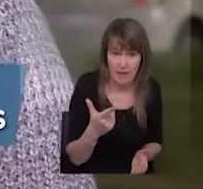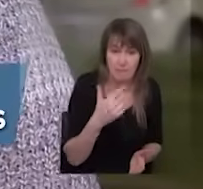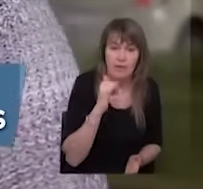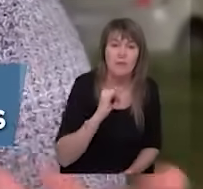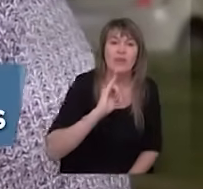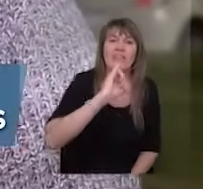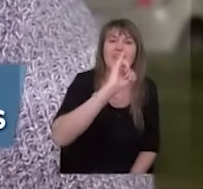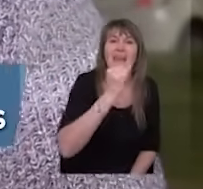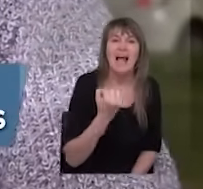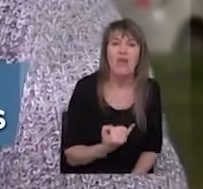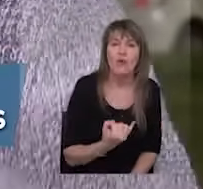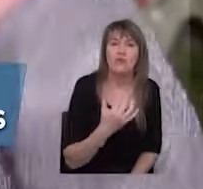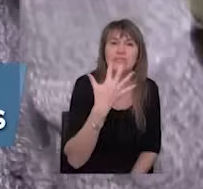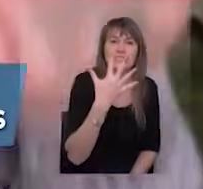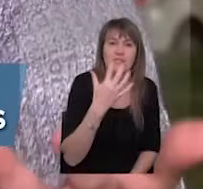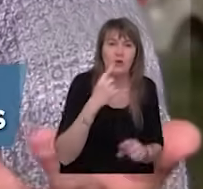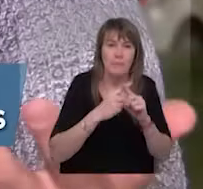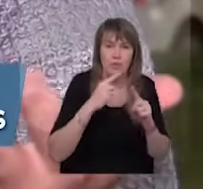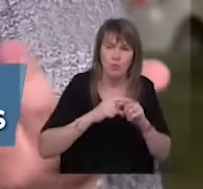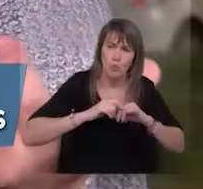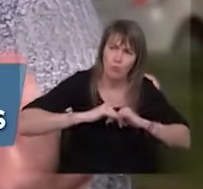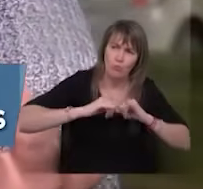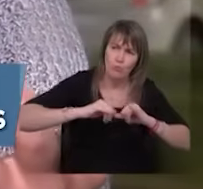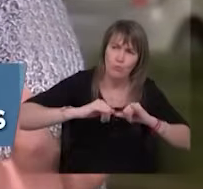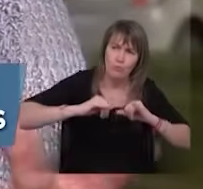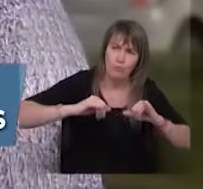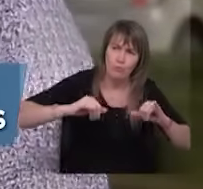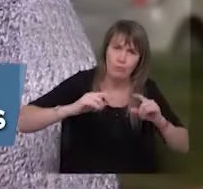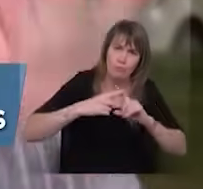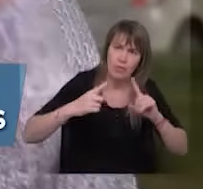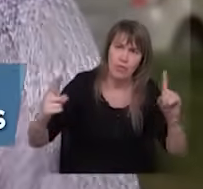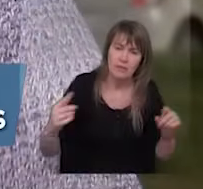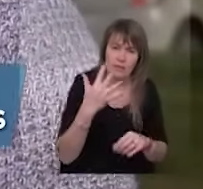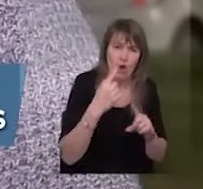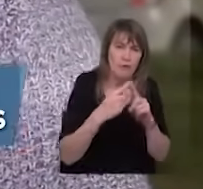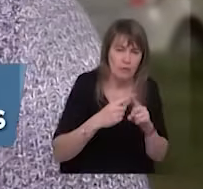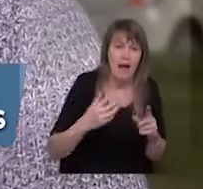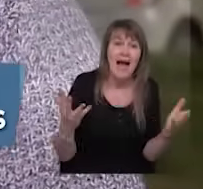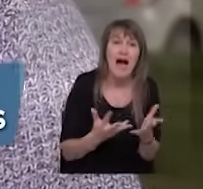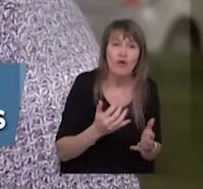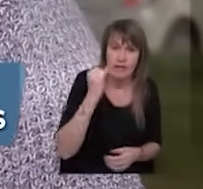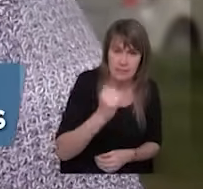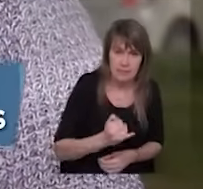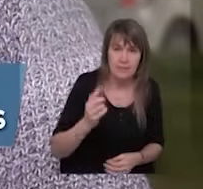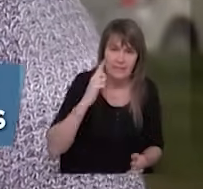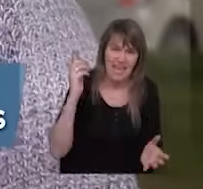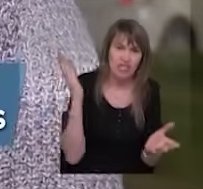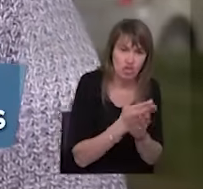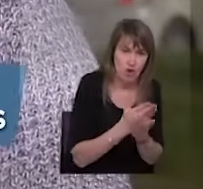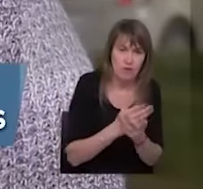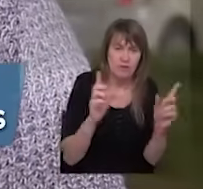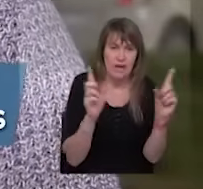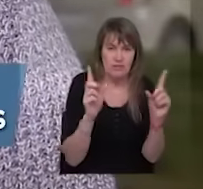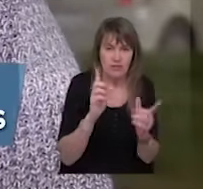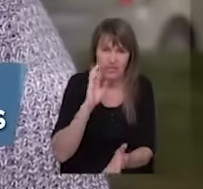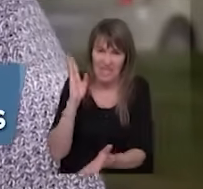hizo un spot de 5 minutos no hay ni sanciones al candidato ni a los canales de televisión Hoy hay sanciones a los dos mecanismos Cómo se